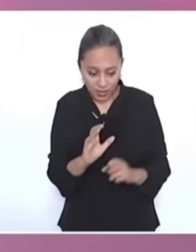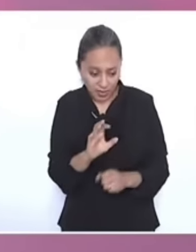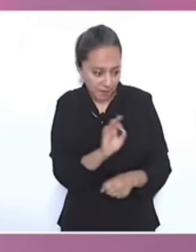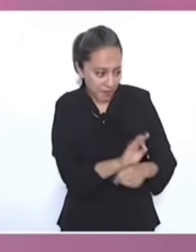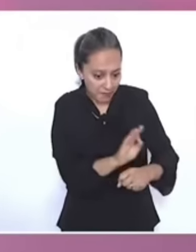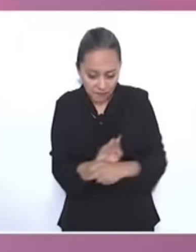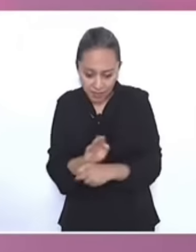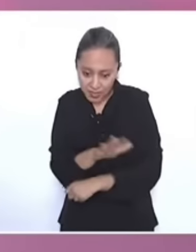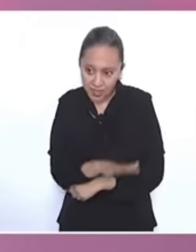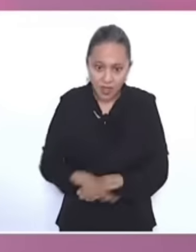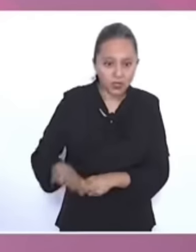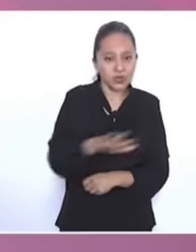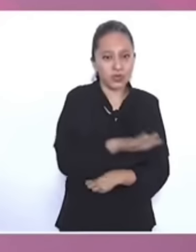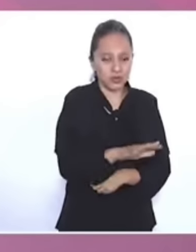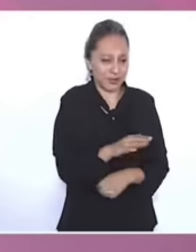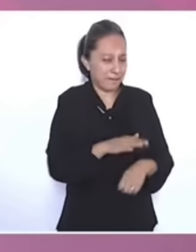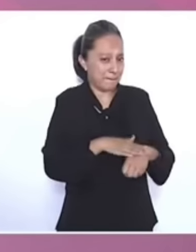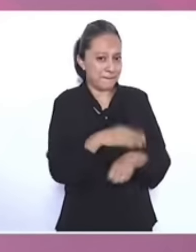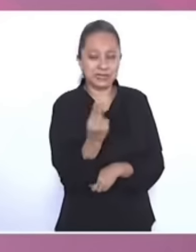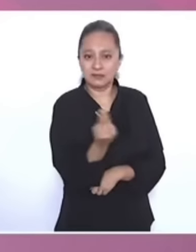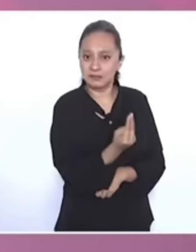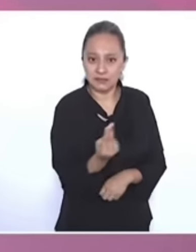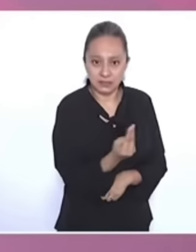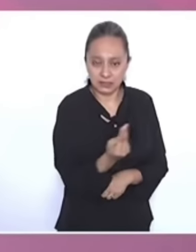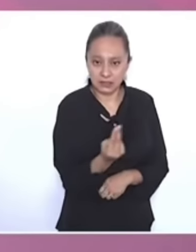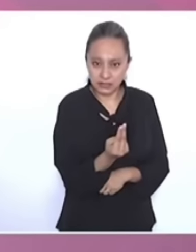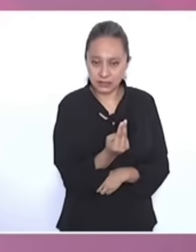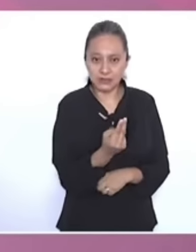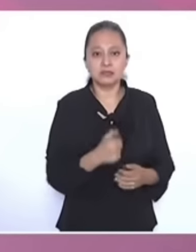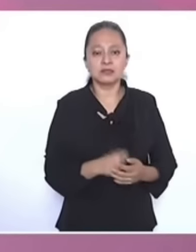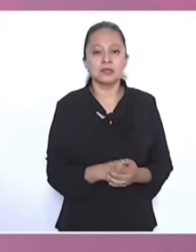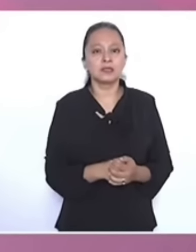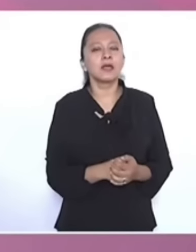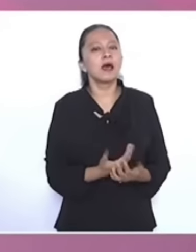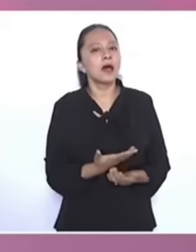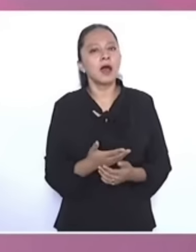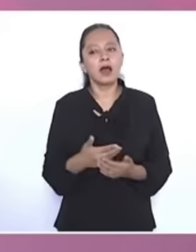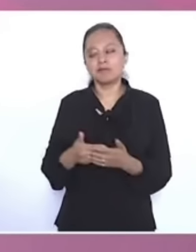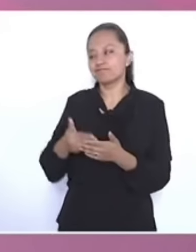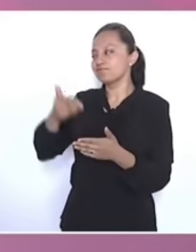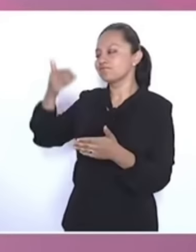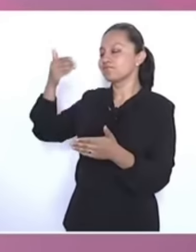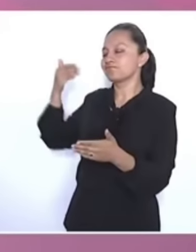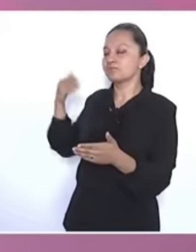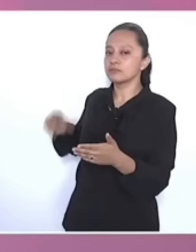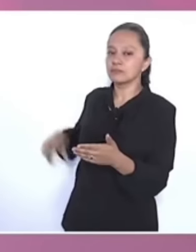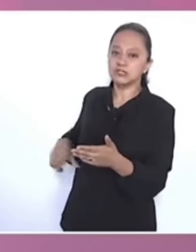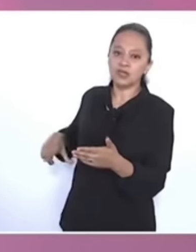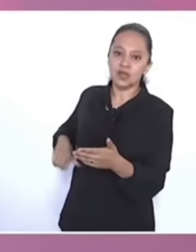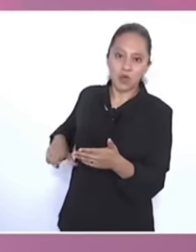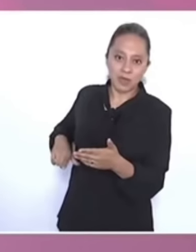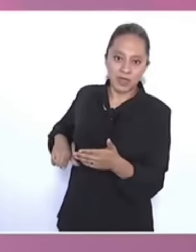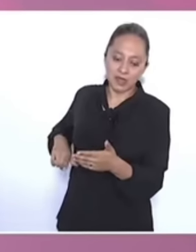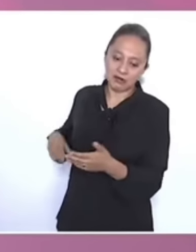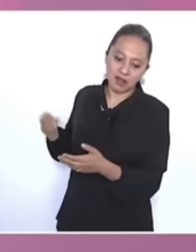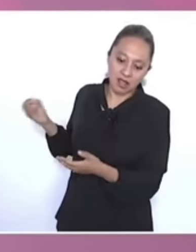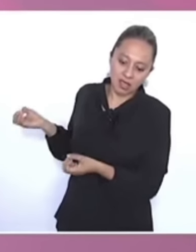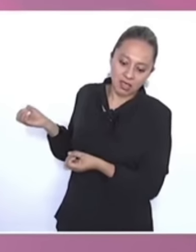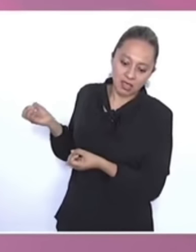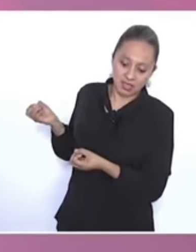su vida, superando así el horizonte de pobreza que nos heredó el viejo régimen y que, dicho sea de